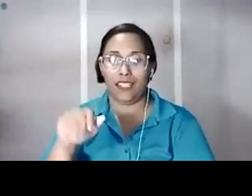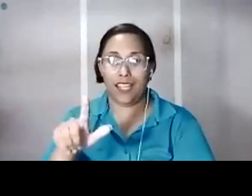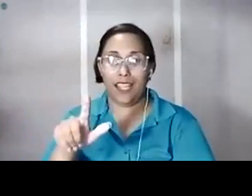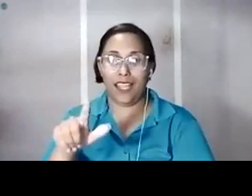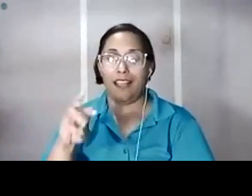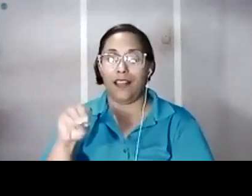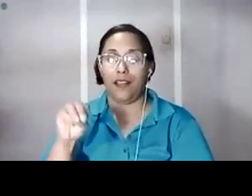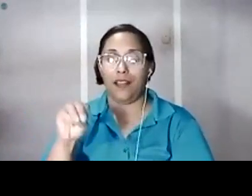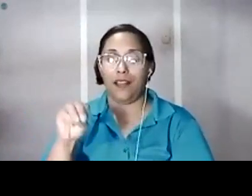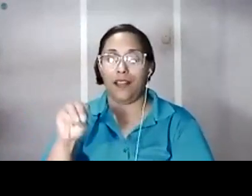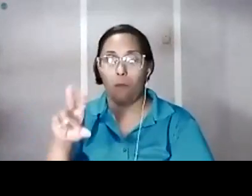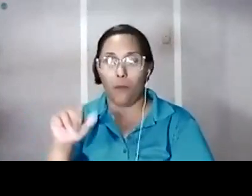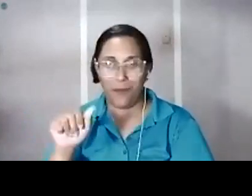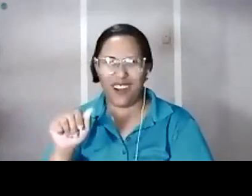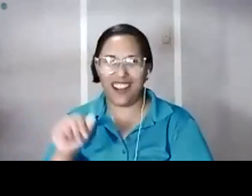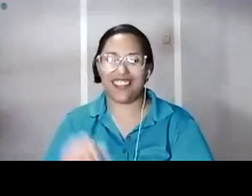tirando al medio, Daniel,